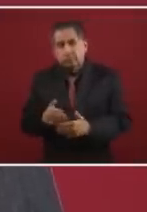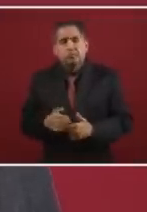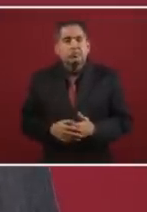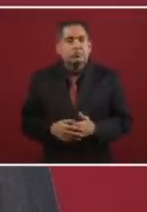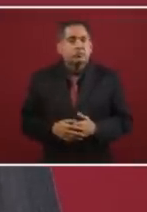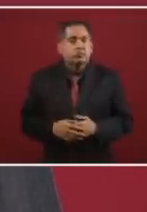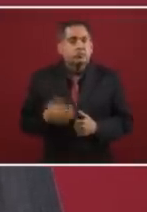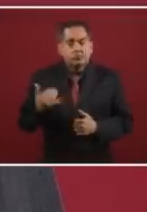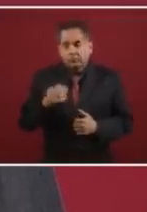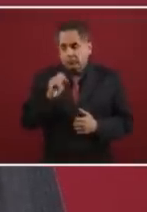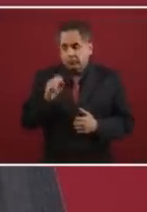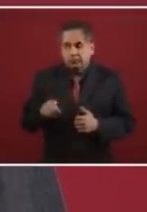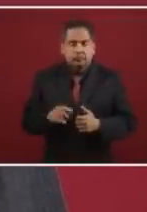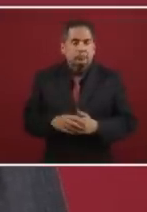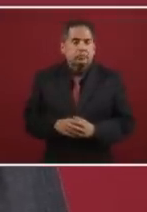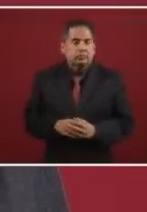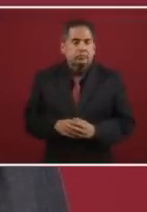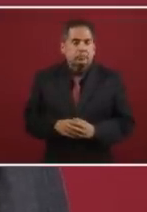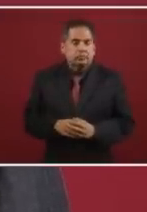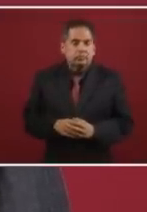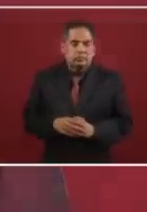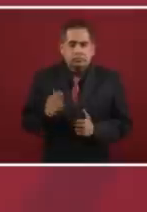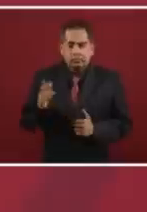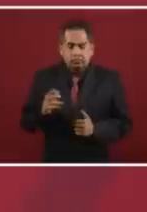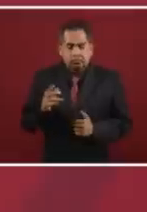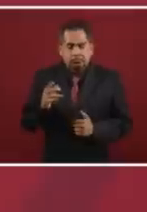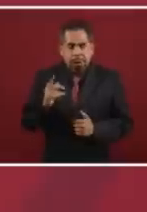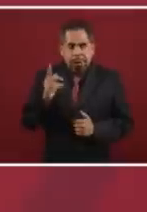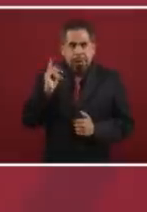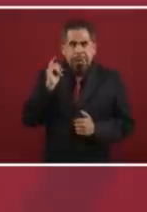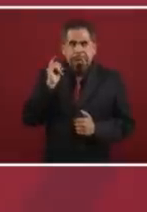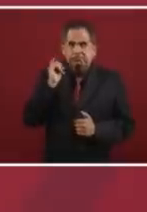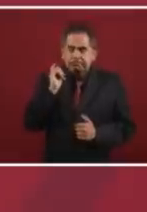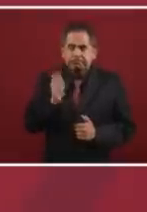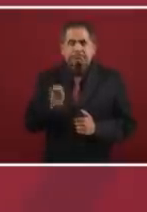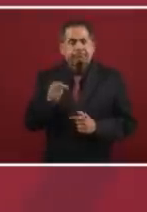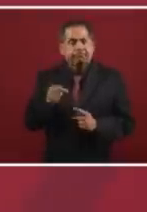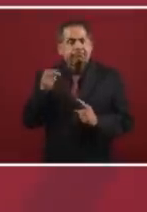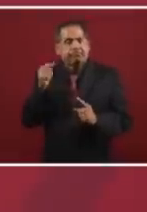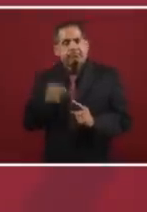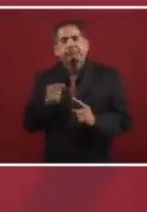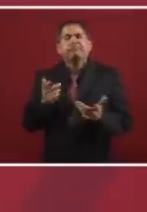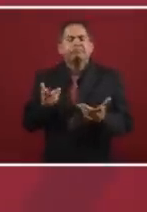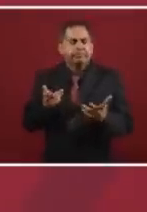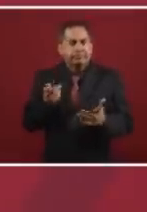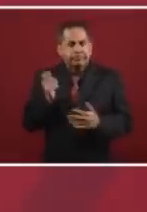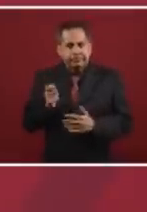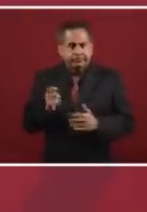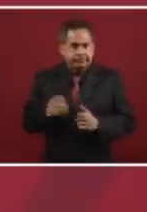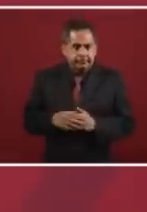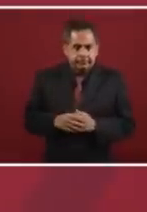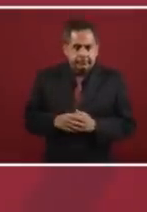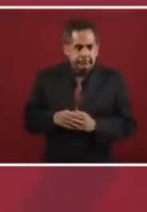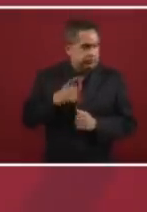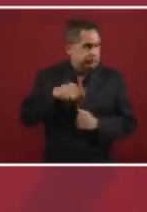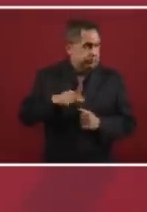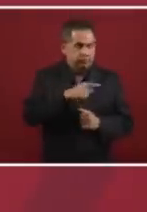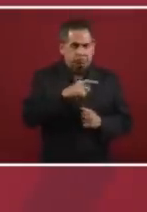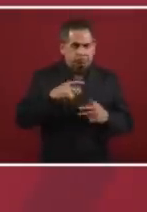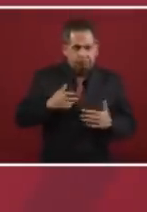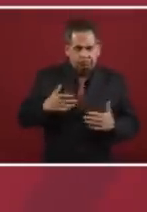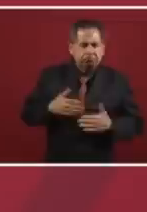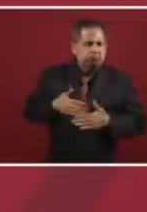um signo de qué hay confianza